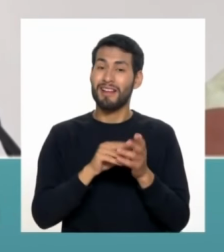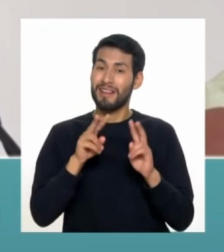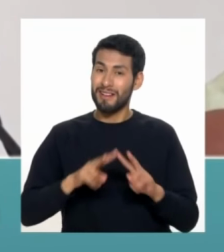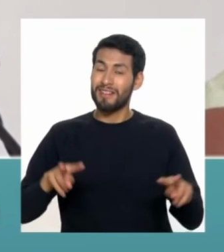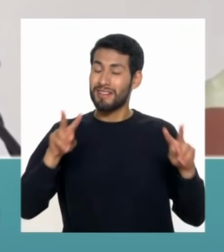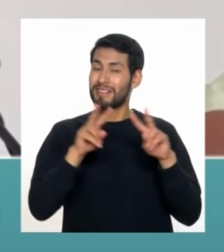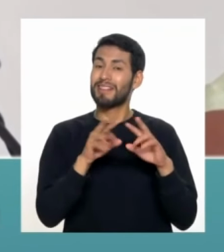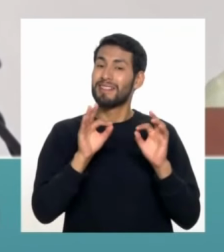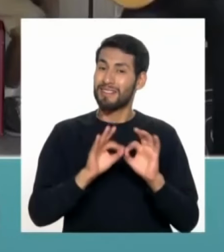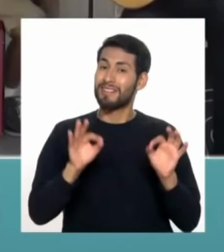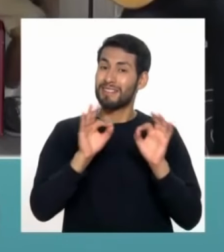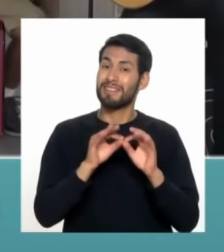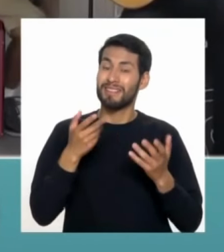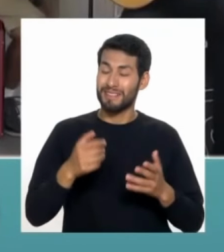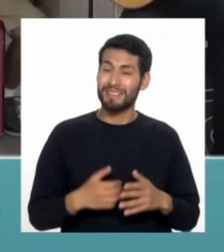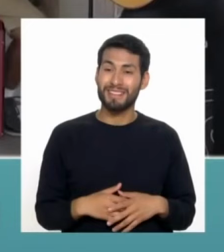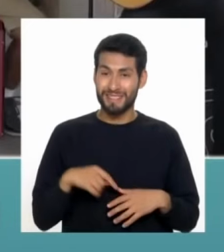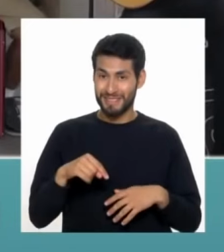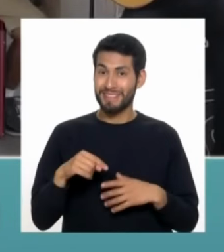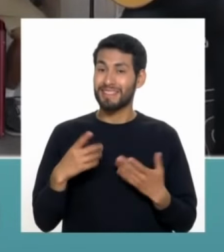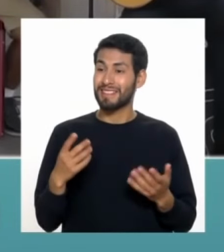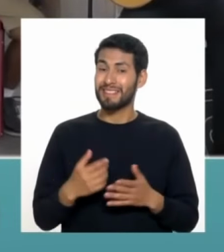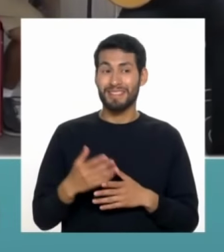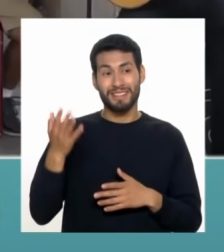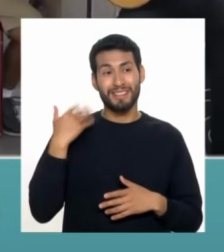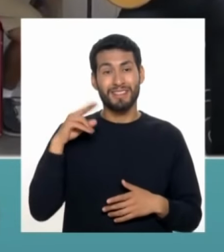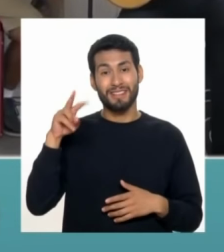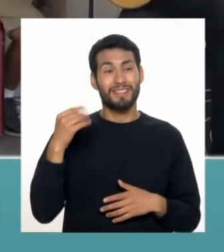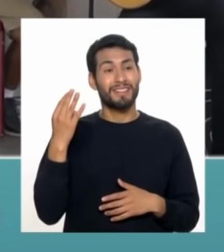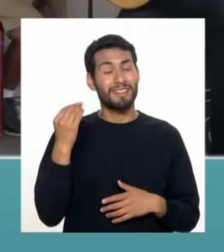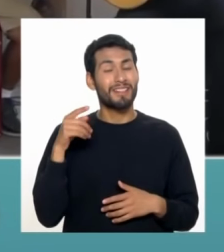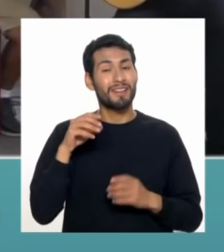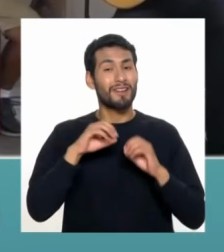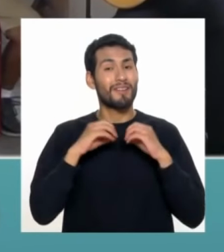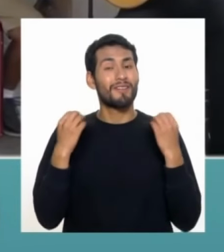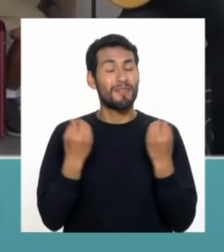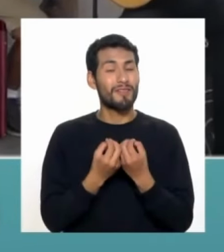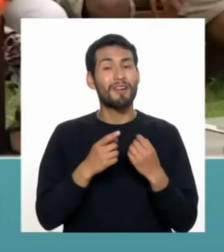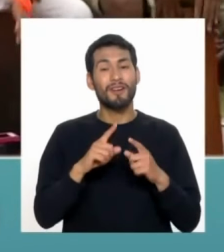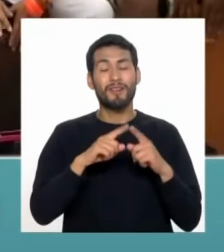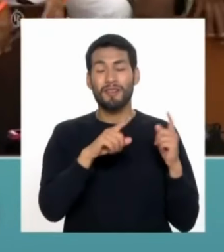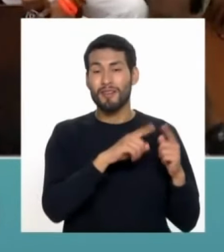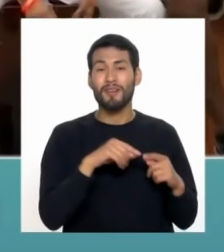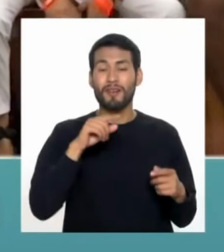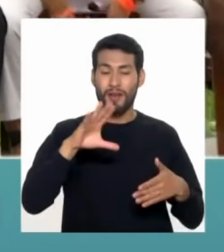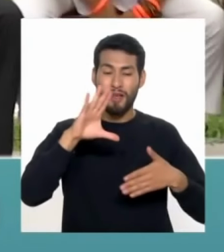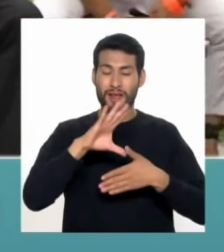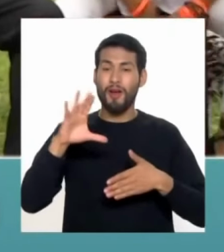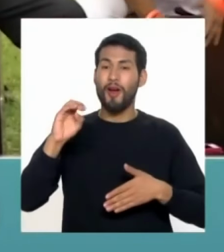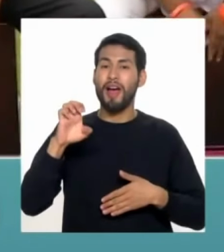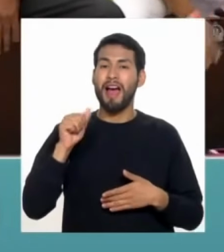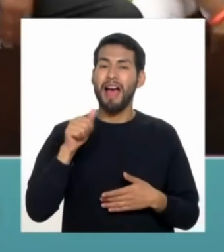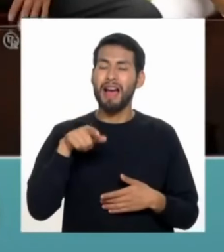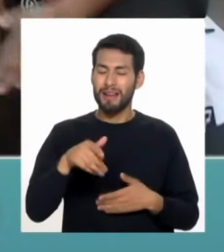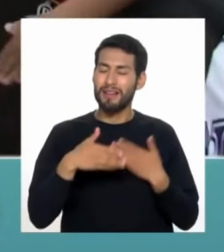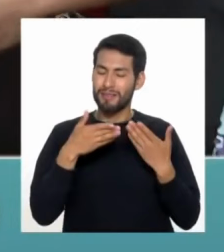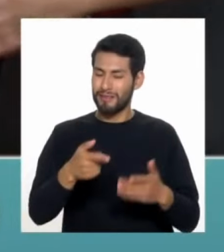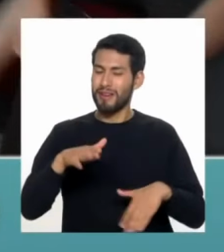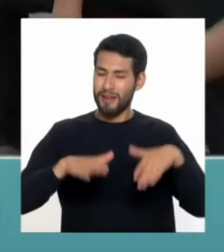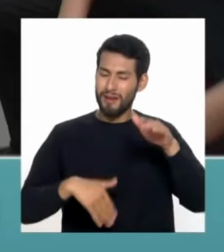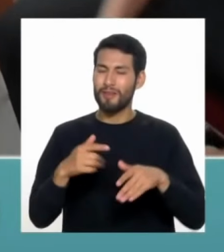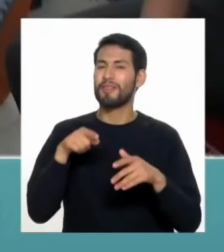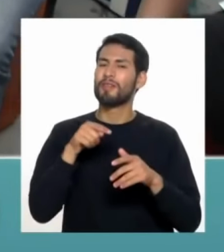su importancia. Fue así que en el 2014, la Organización de los Estados Americanos declaró al cajón